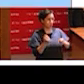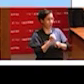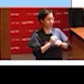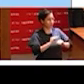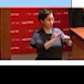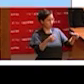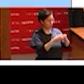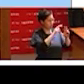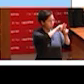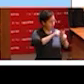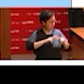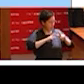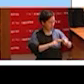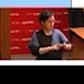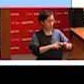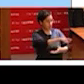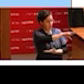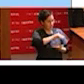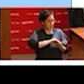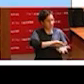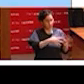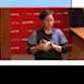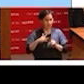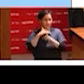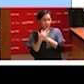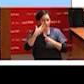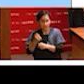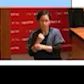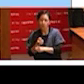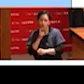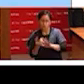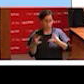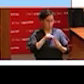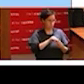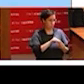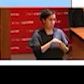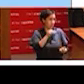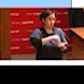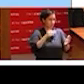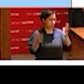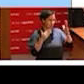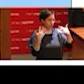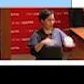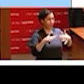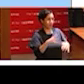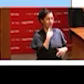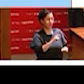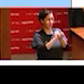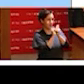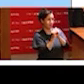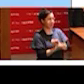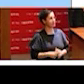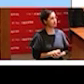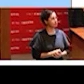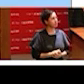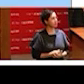estudios en ese sentido y también estudios sobre la realidad del mercado de trabajo más en tiempos como est en los tan cambiantes